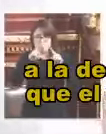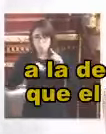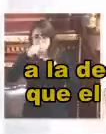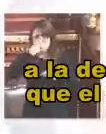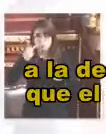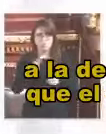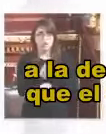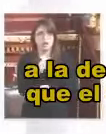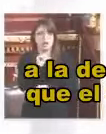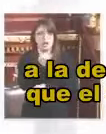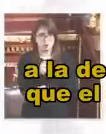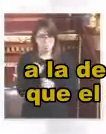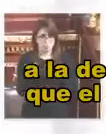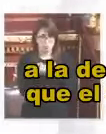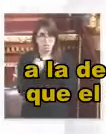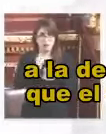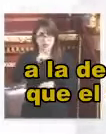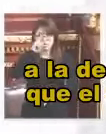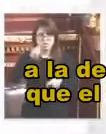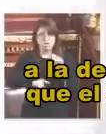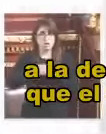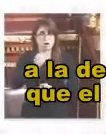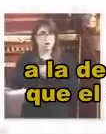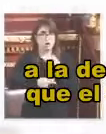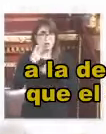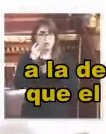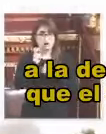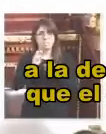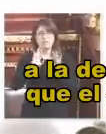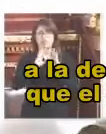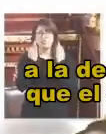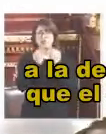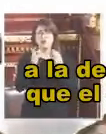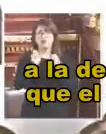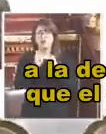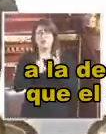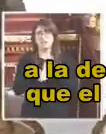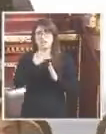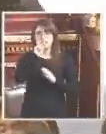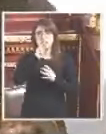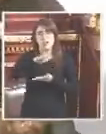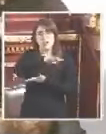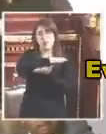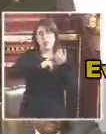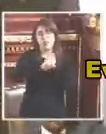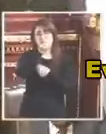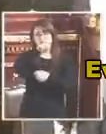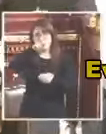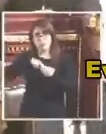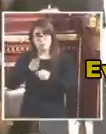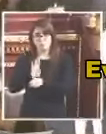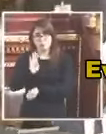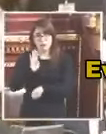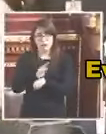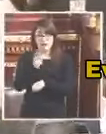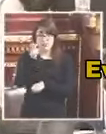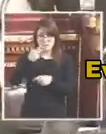a la destrucción del sistema democrático que el señor Morales ocasionó en su país. Evo